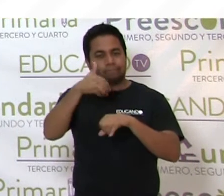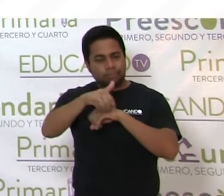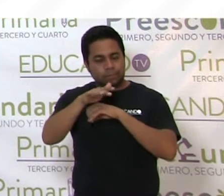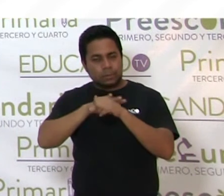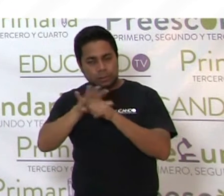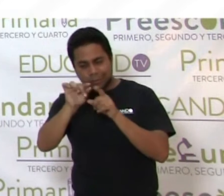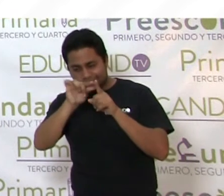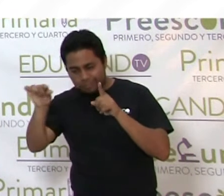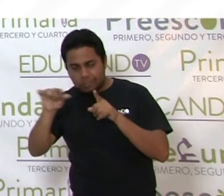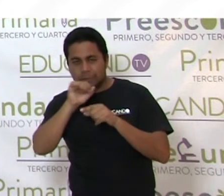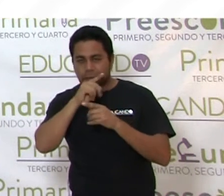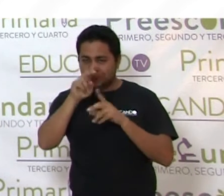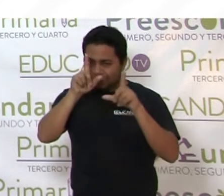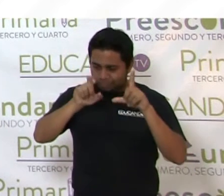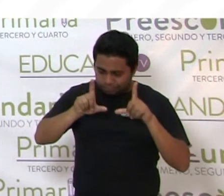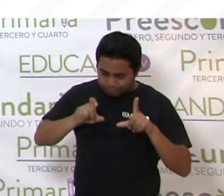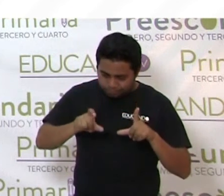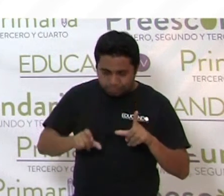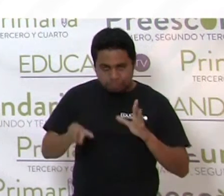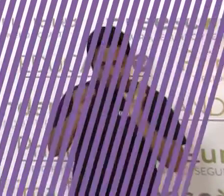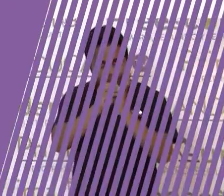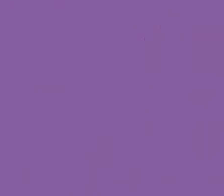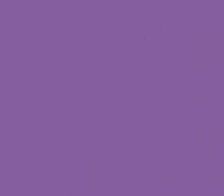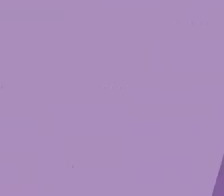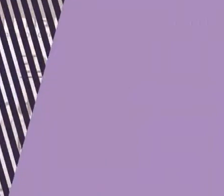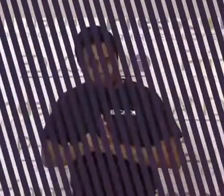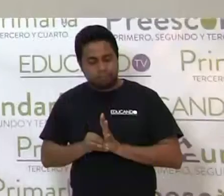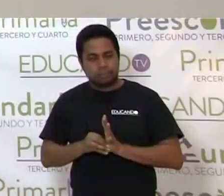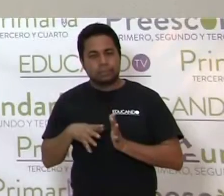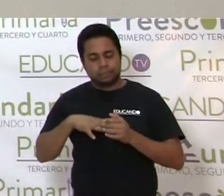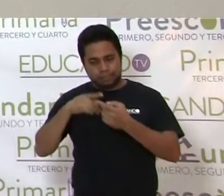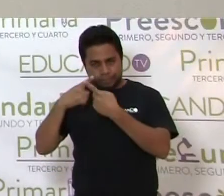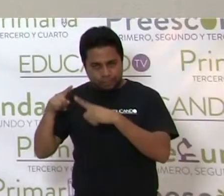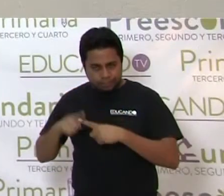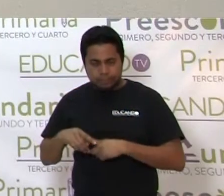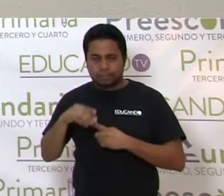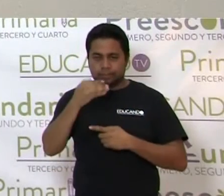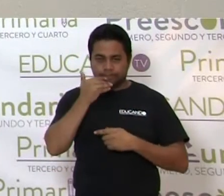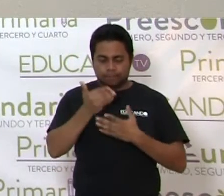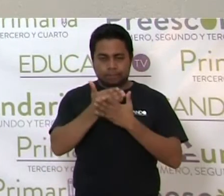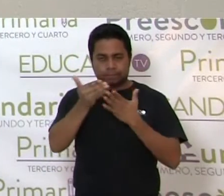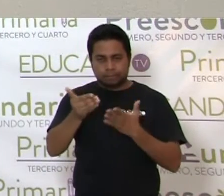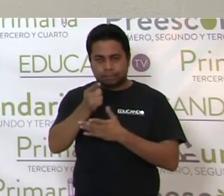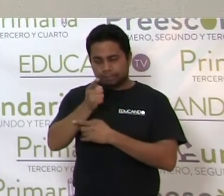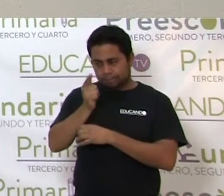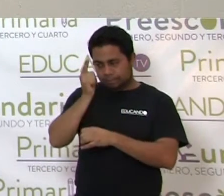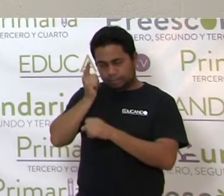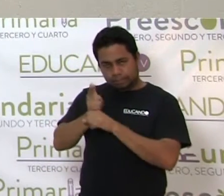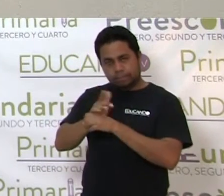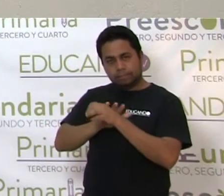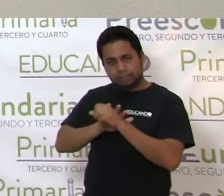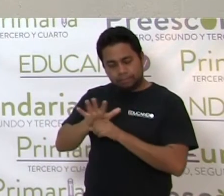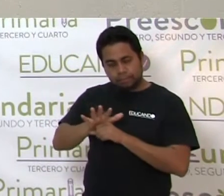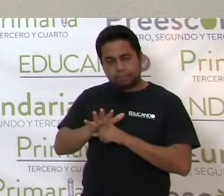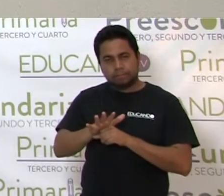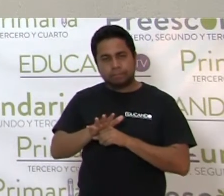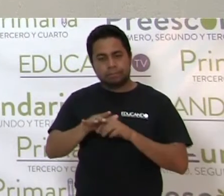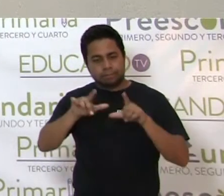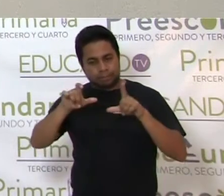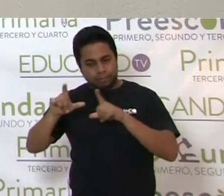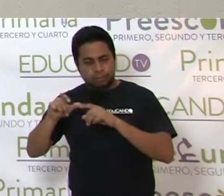imágenes. Bien, ahora que ya vieron esta imagen con todos